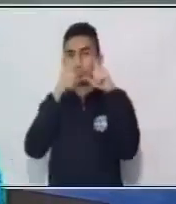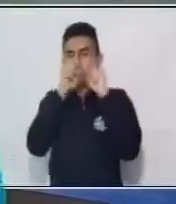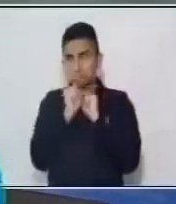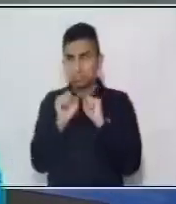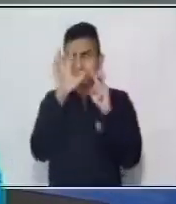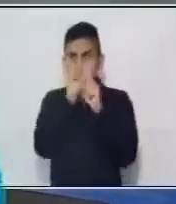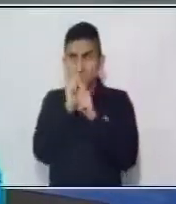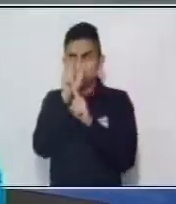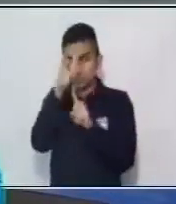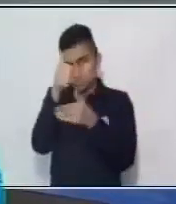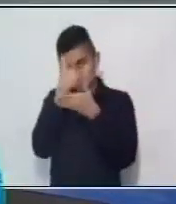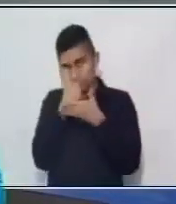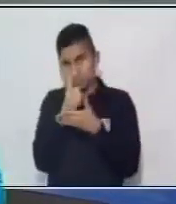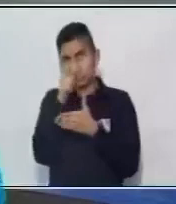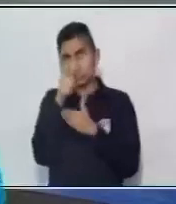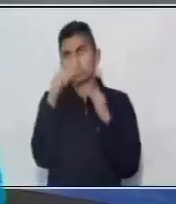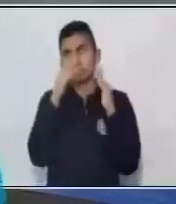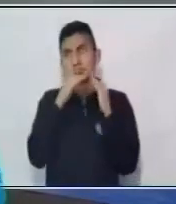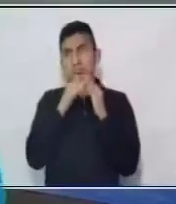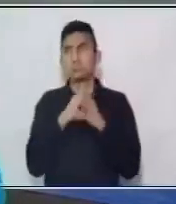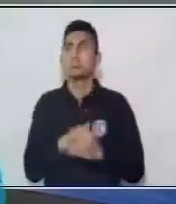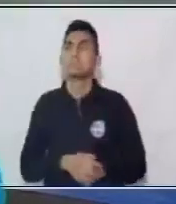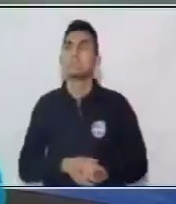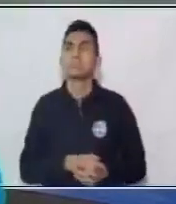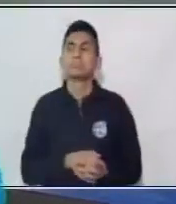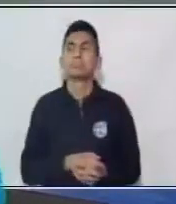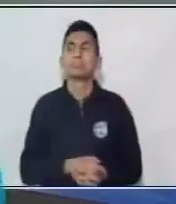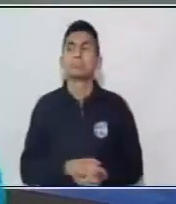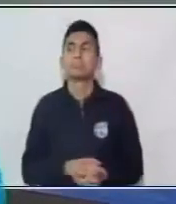ustedes me puedan ayudar en casa.